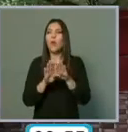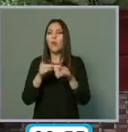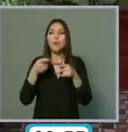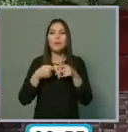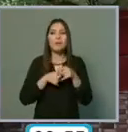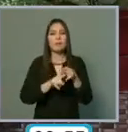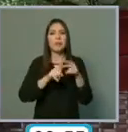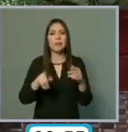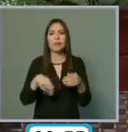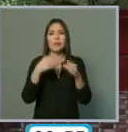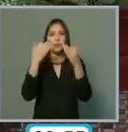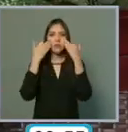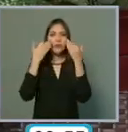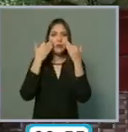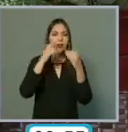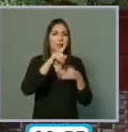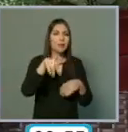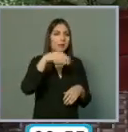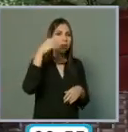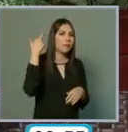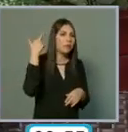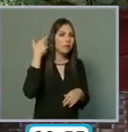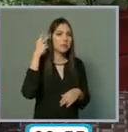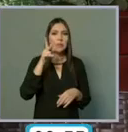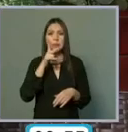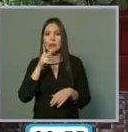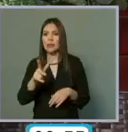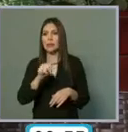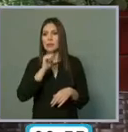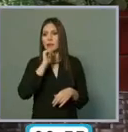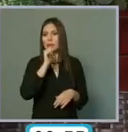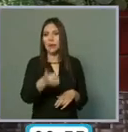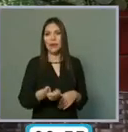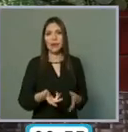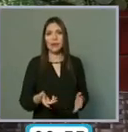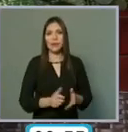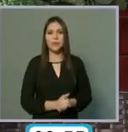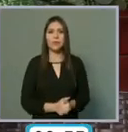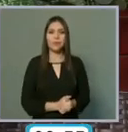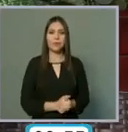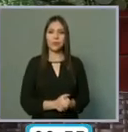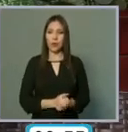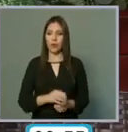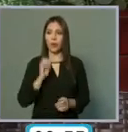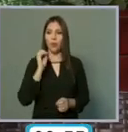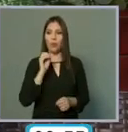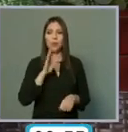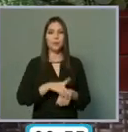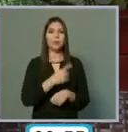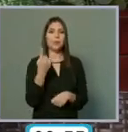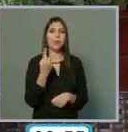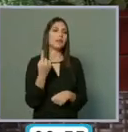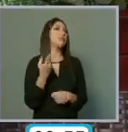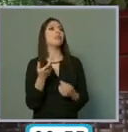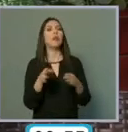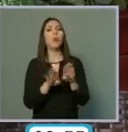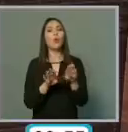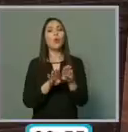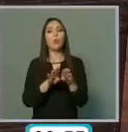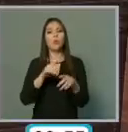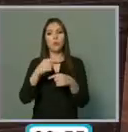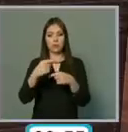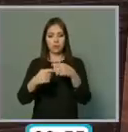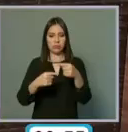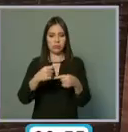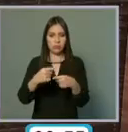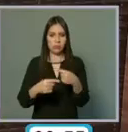que hubiera oído que dijeran taco, Tlacotu. ni alguna relación que diga que lo